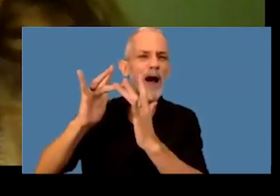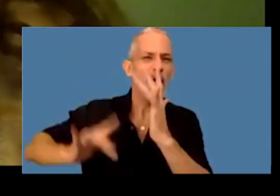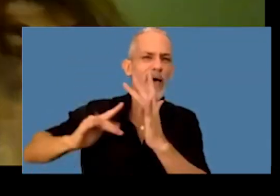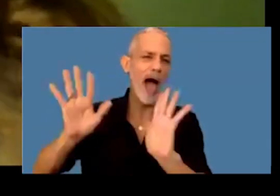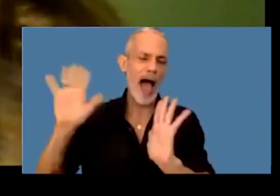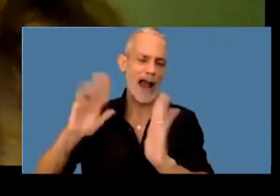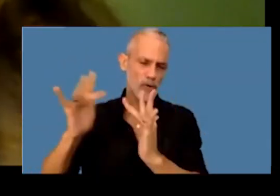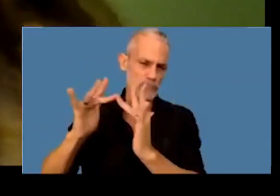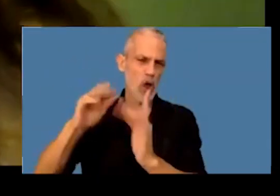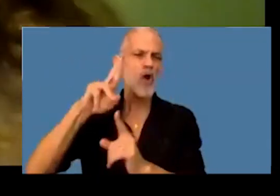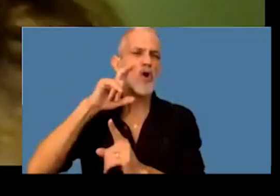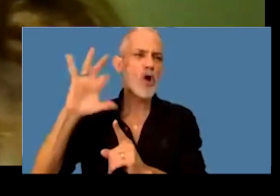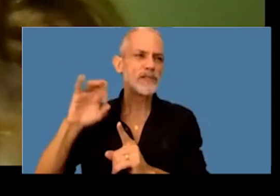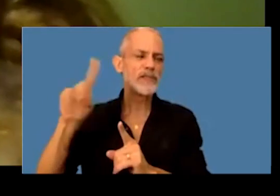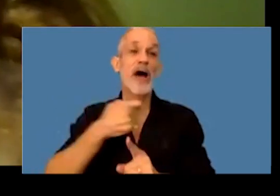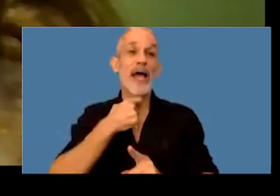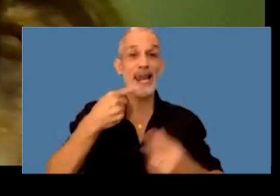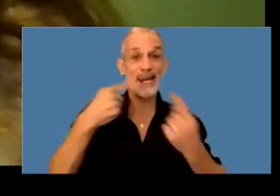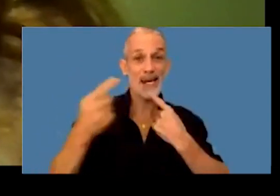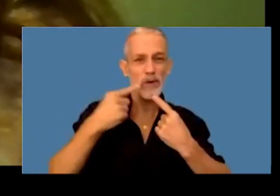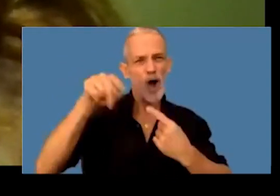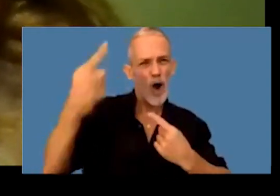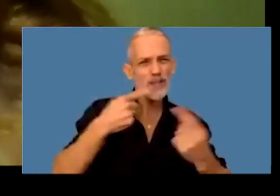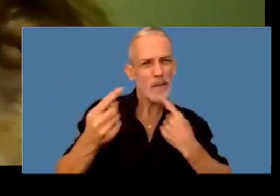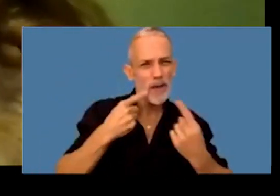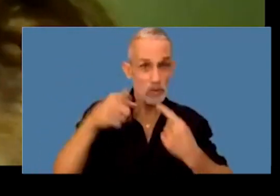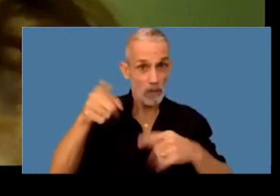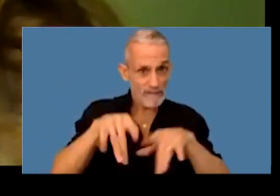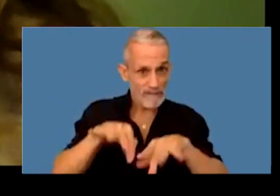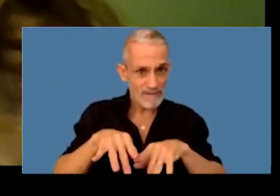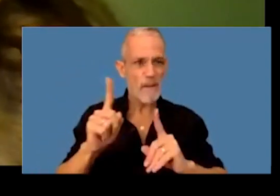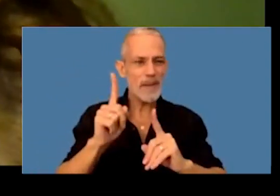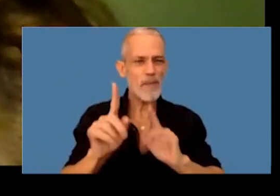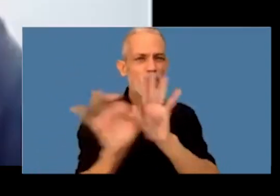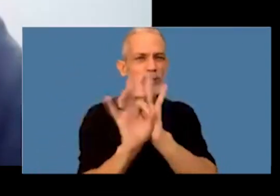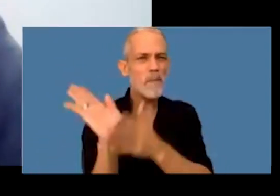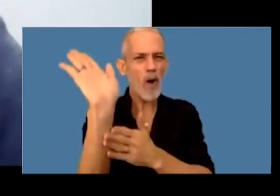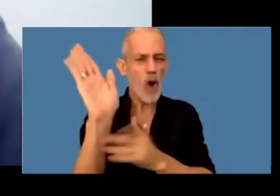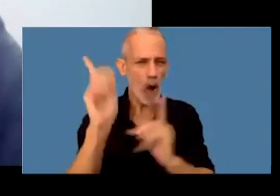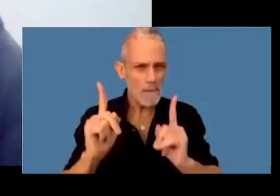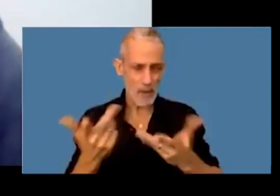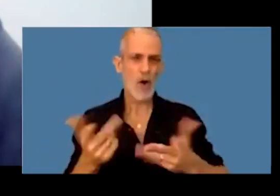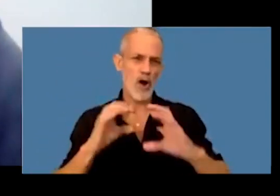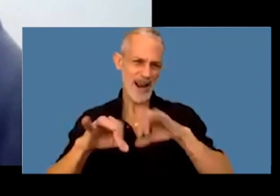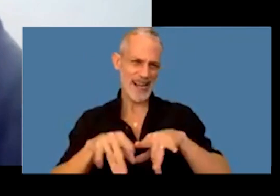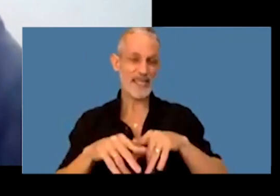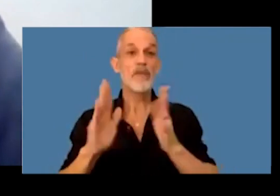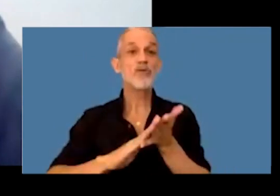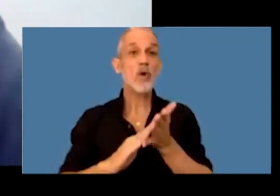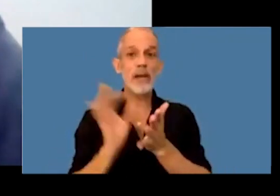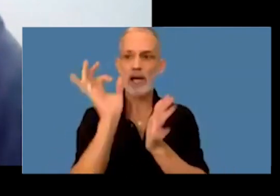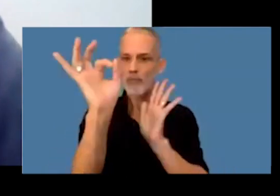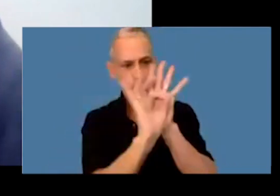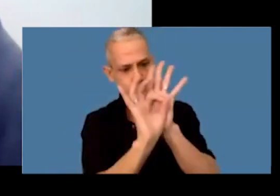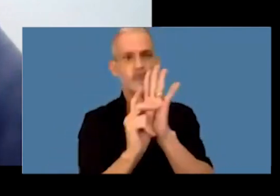conexión, si querés contestar la otra pregunta que justo habías leído vos, que la preguntaron varias veces en el chat. Bien, en cuanto al símbolo internacional de acceso, voy a